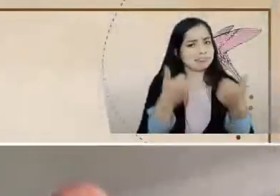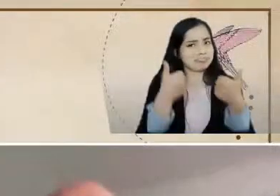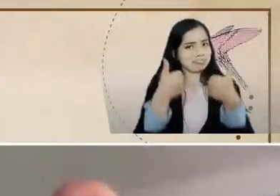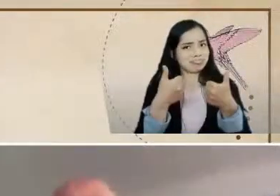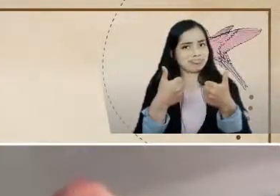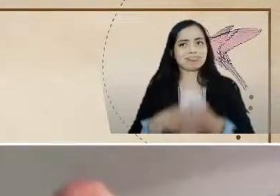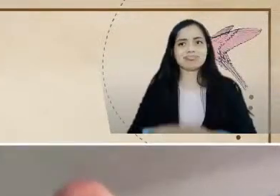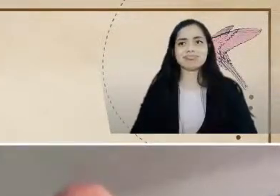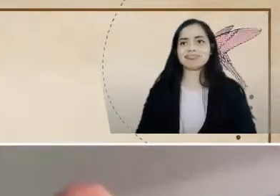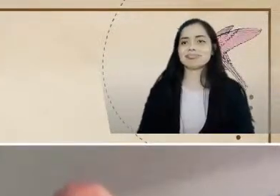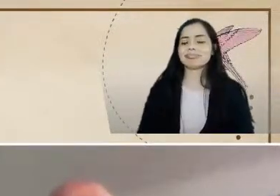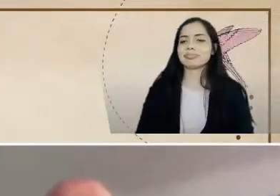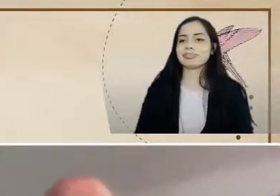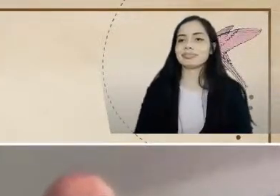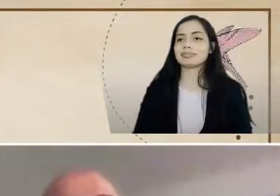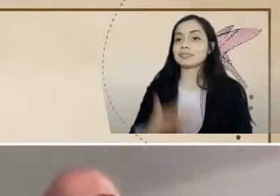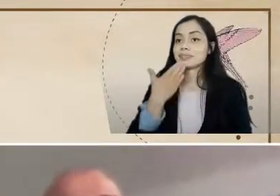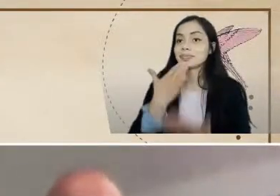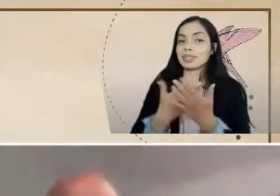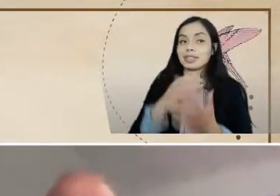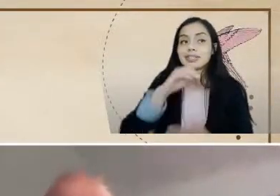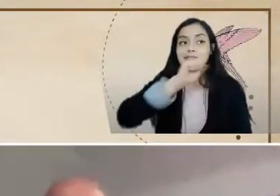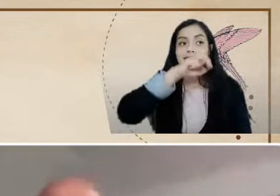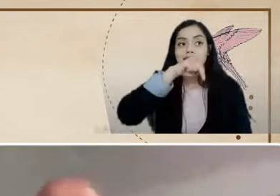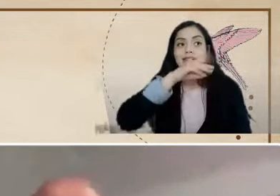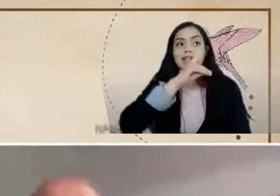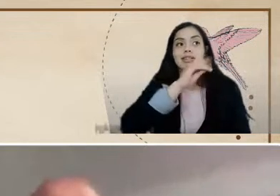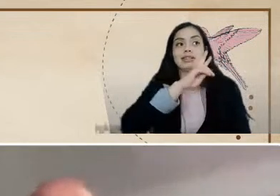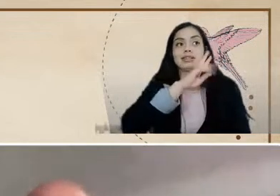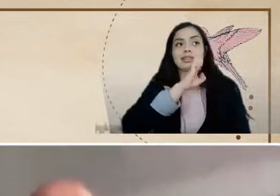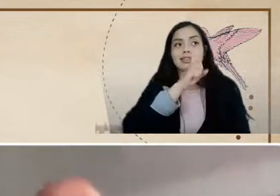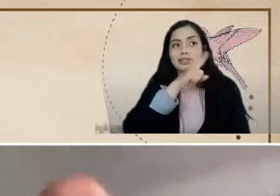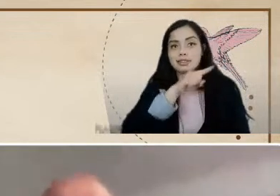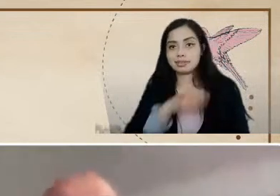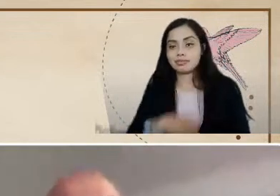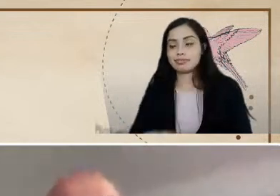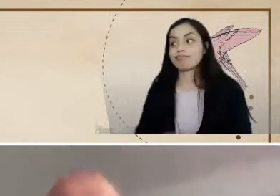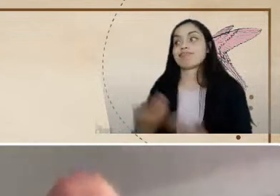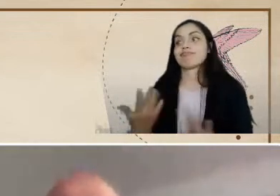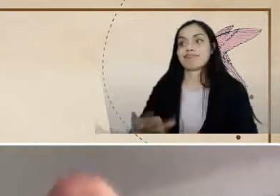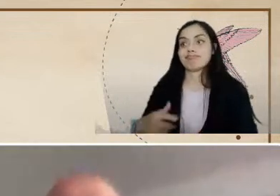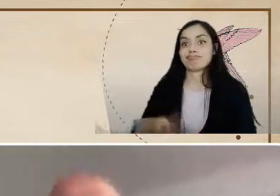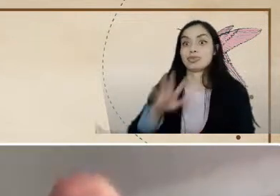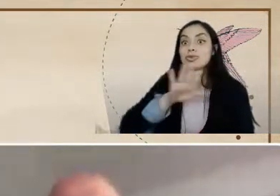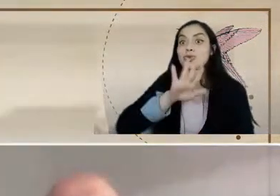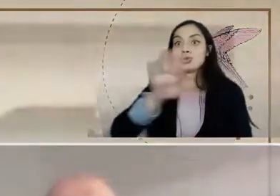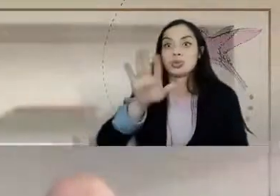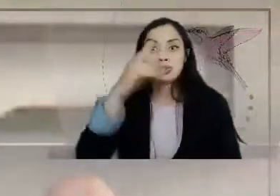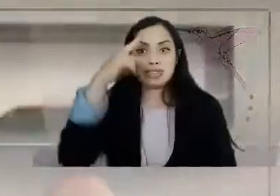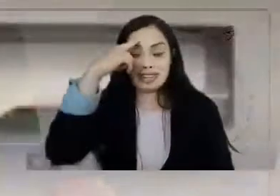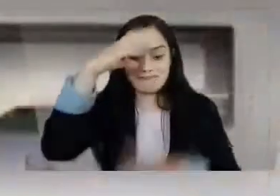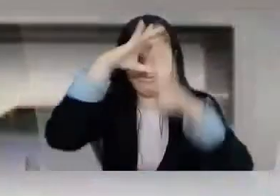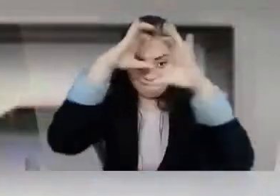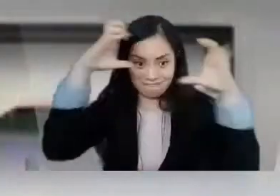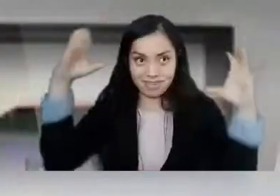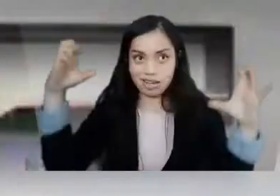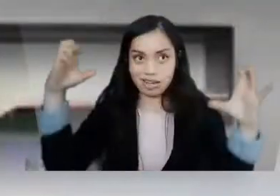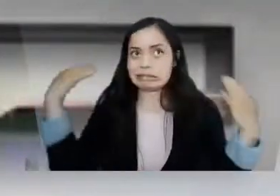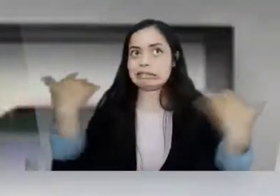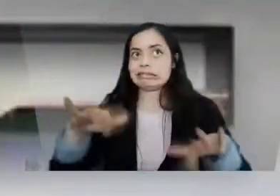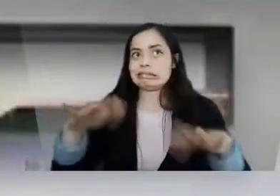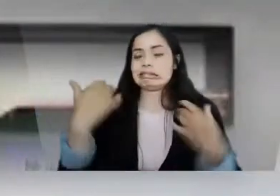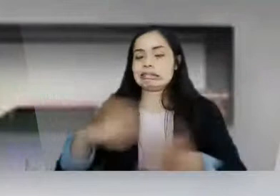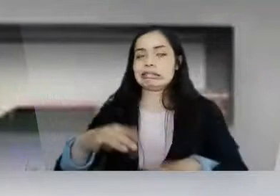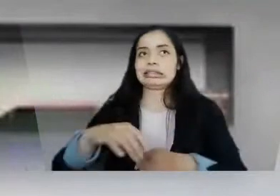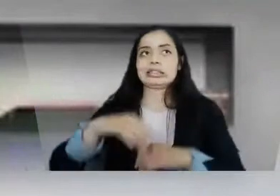Muchas gracias, Andrés. Se podrán imaginar quienes están participando de este lanzamiento el desafío que representa repetir